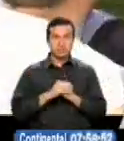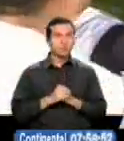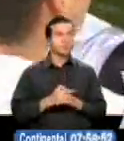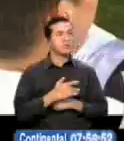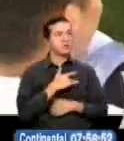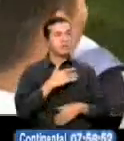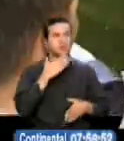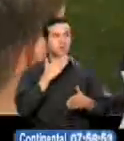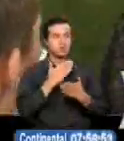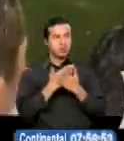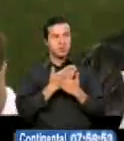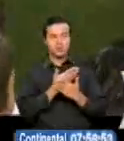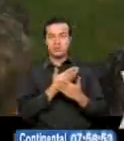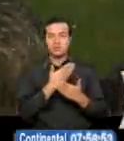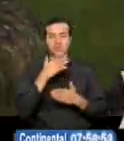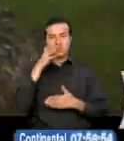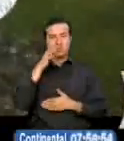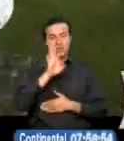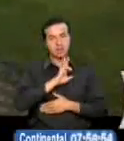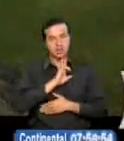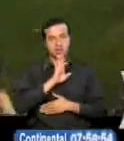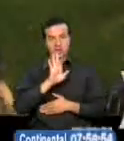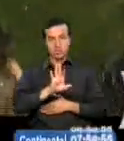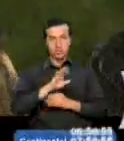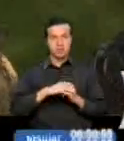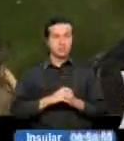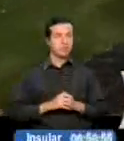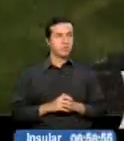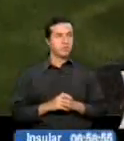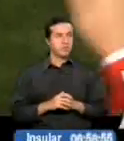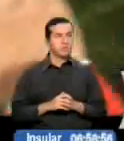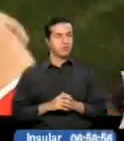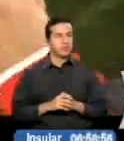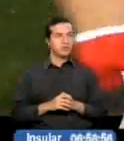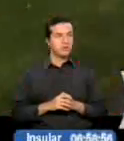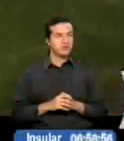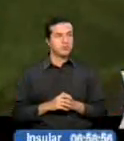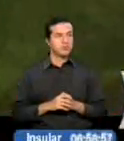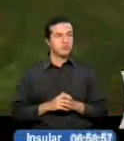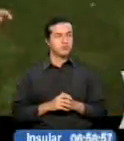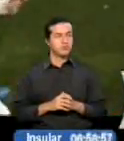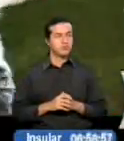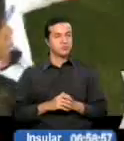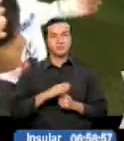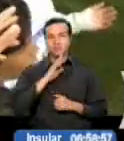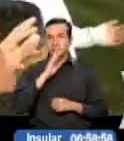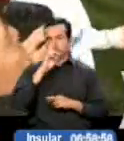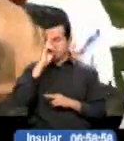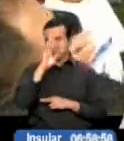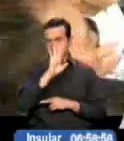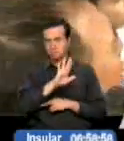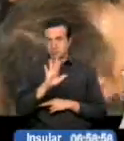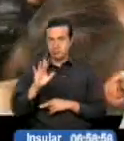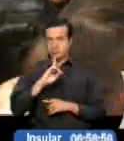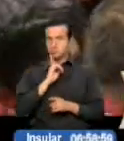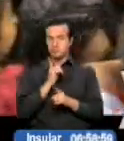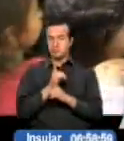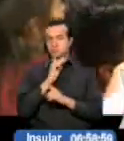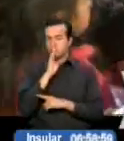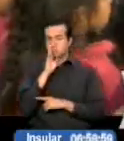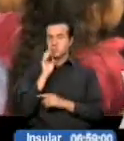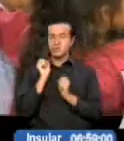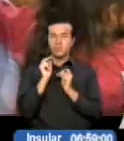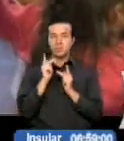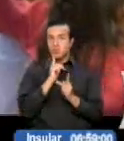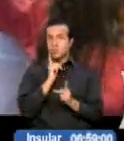Agradecido del profesor, creo que Juan Carlos Garay, siempre mi respeto para él porque siempre me ha dado la